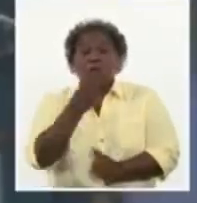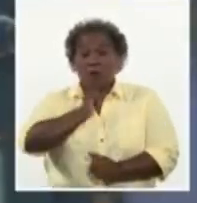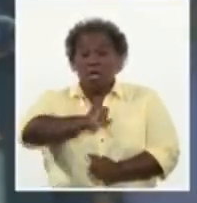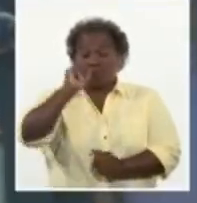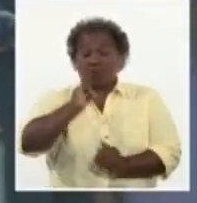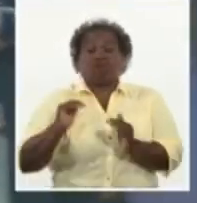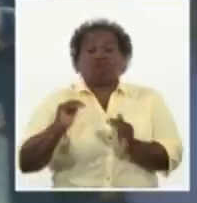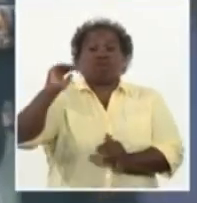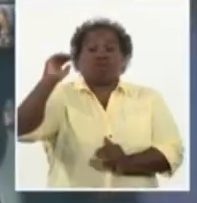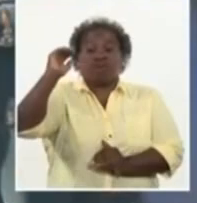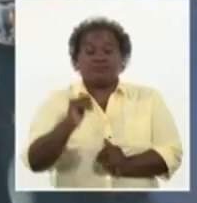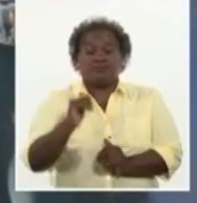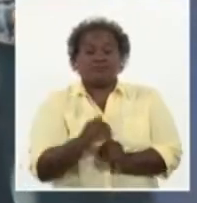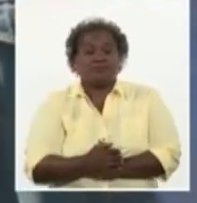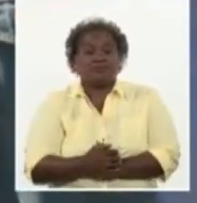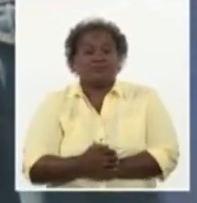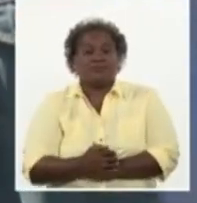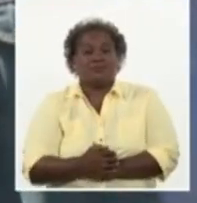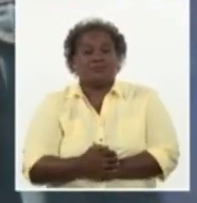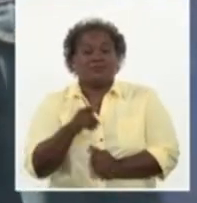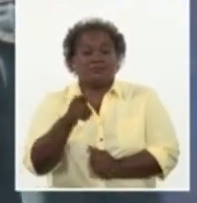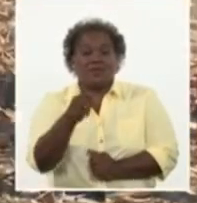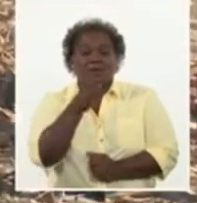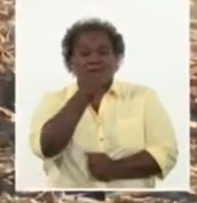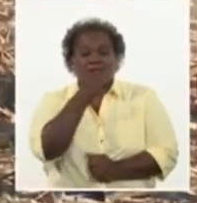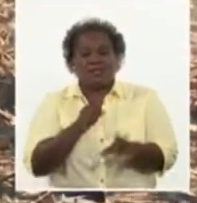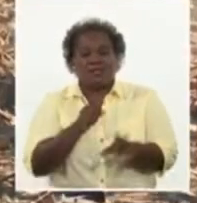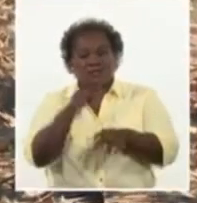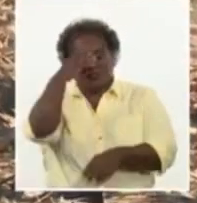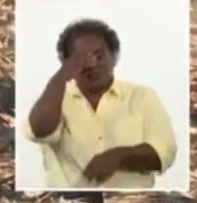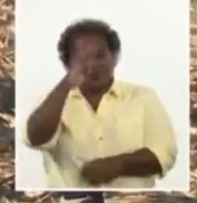ese escaño. Teresa Armesto, Sistema Informativo de la Televisión Cubana.